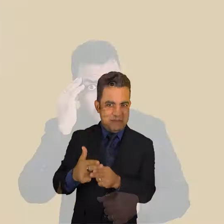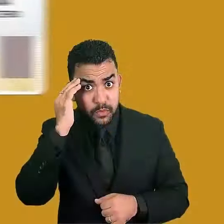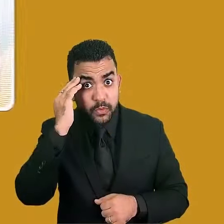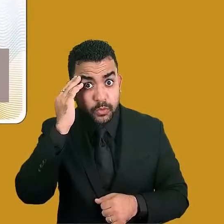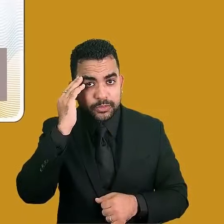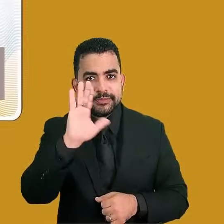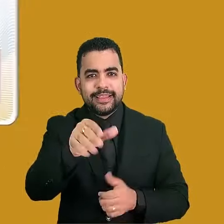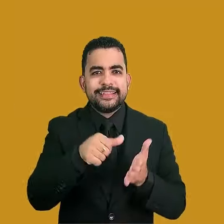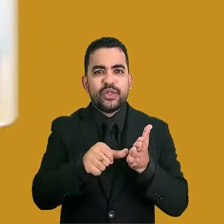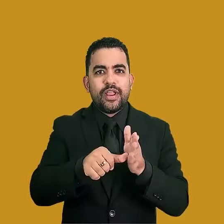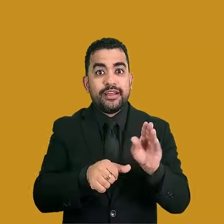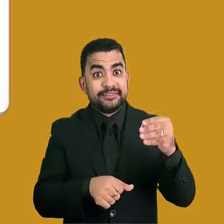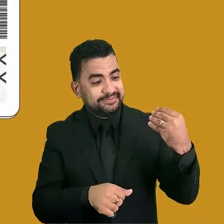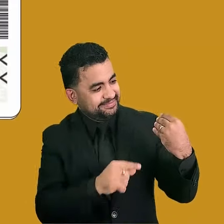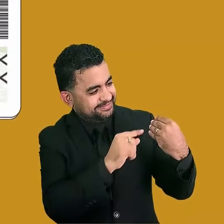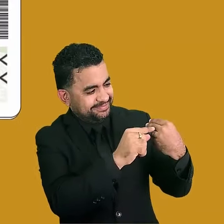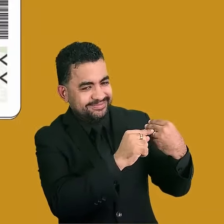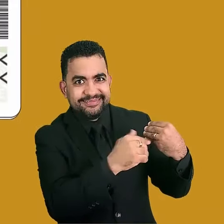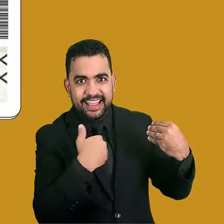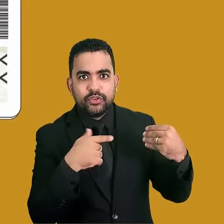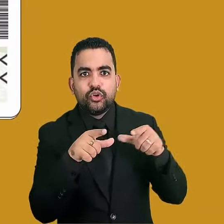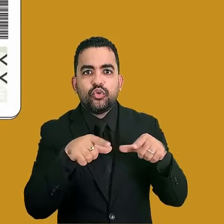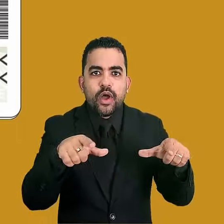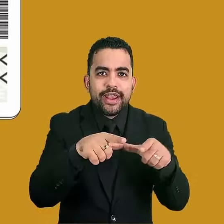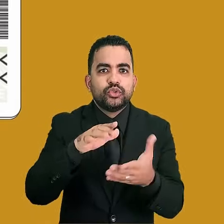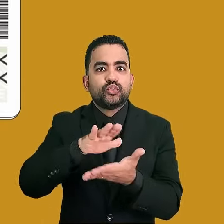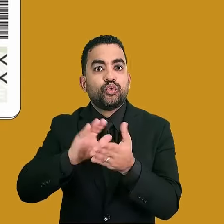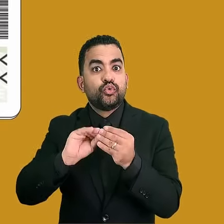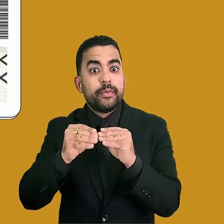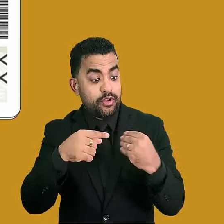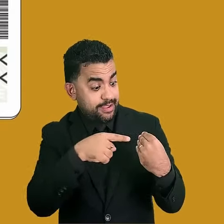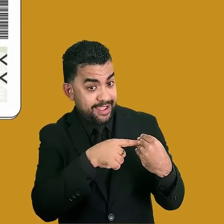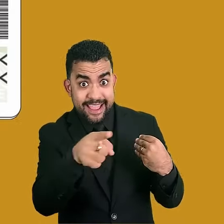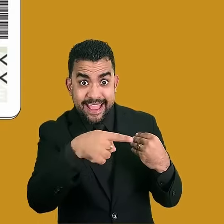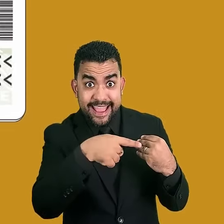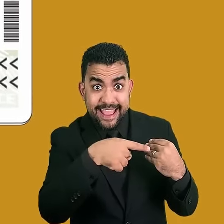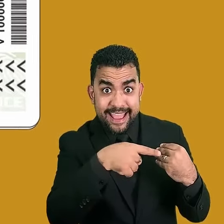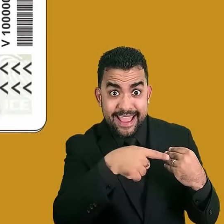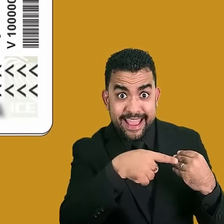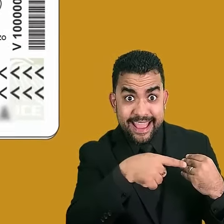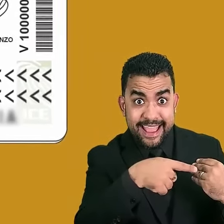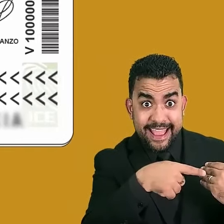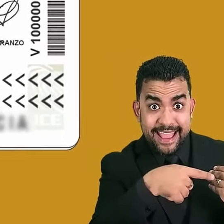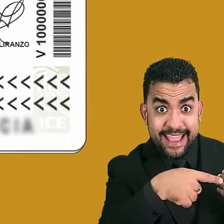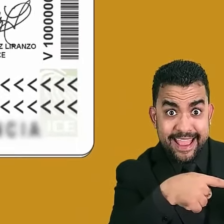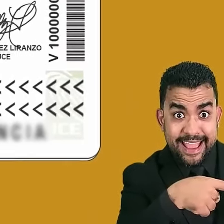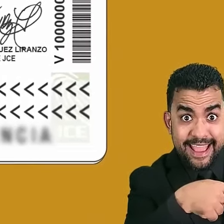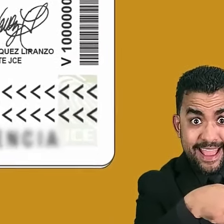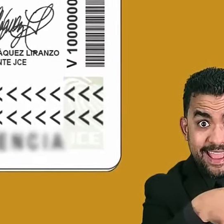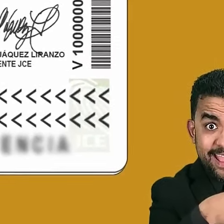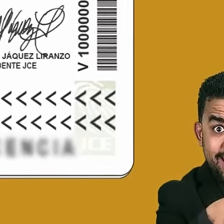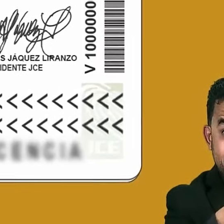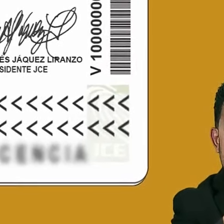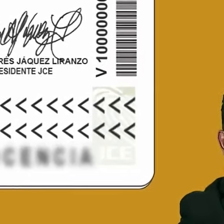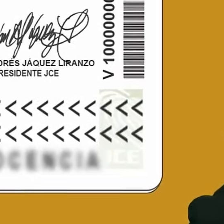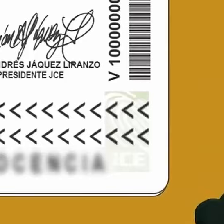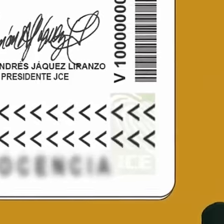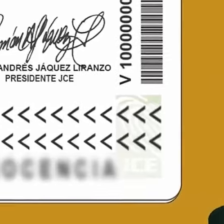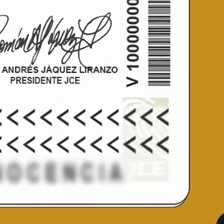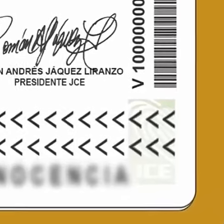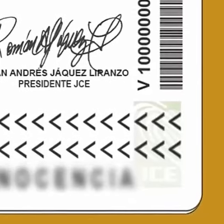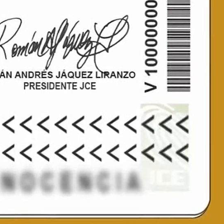voto. En la parte trasera de tu cédula, en el reverso, en el extremo superior izquierdo, se encuentra la ubicación